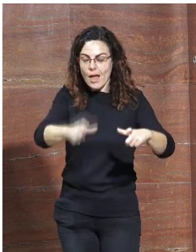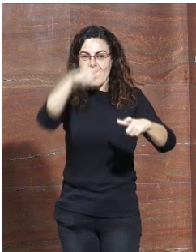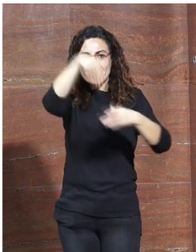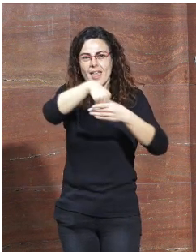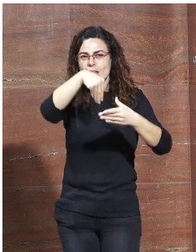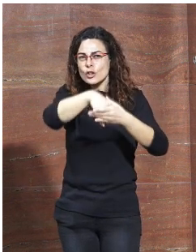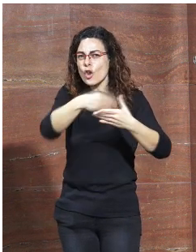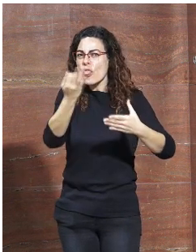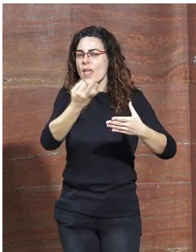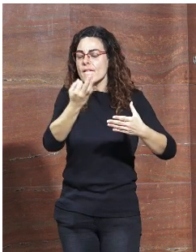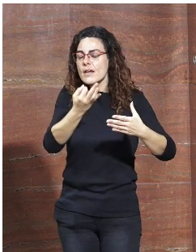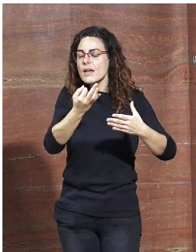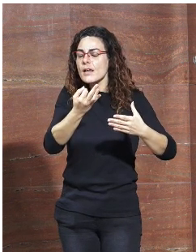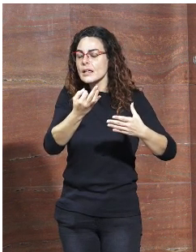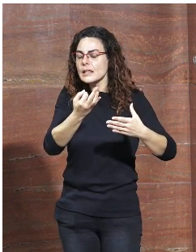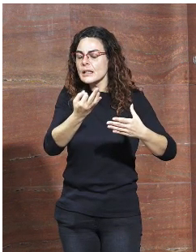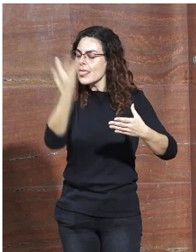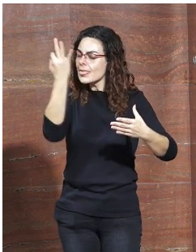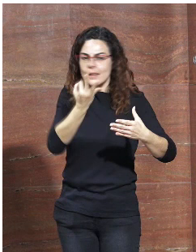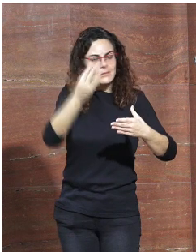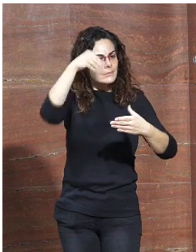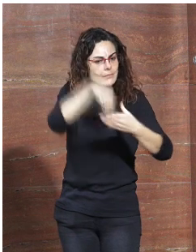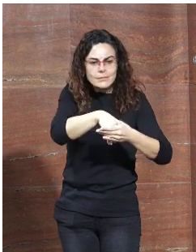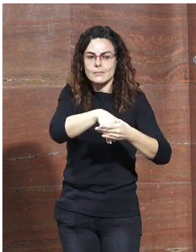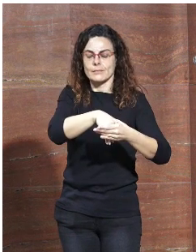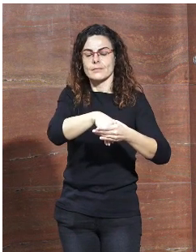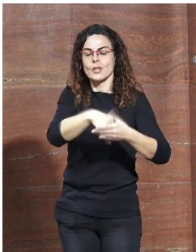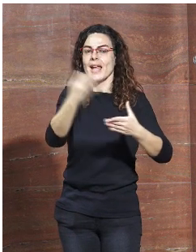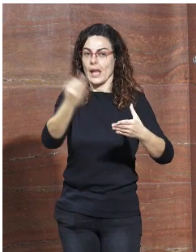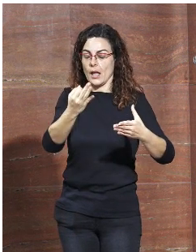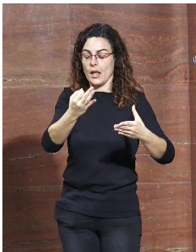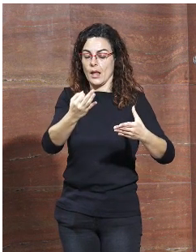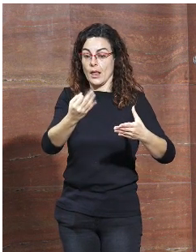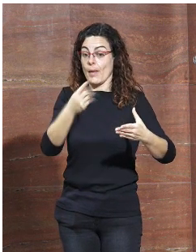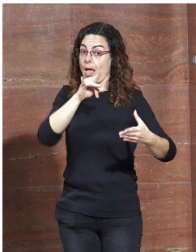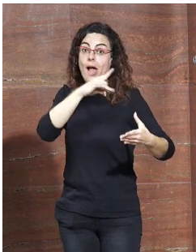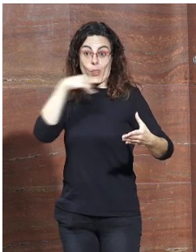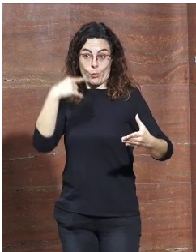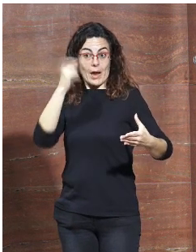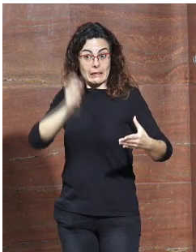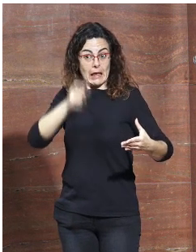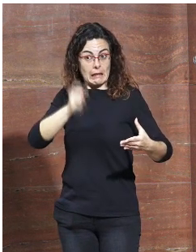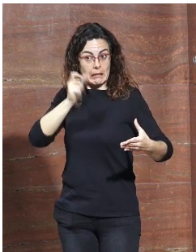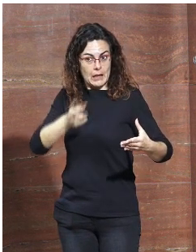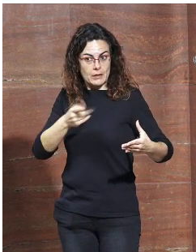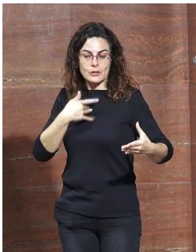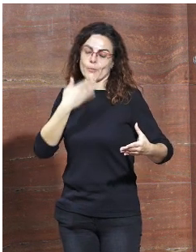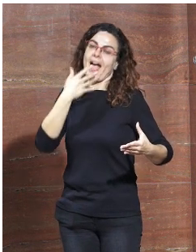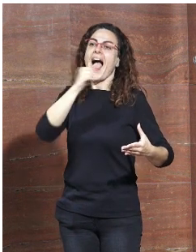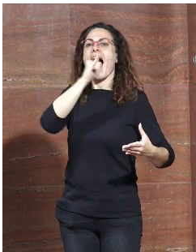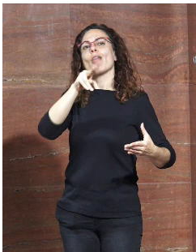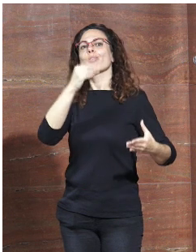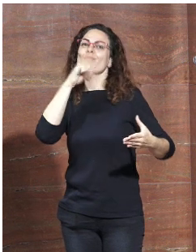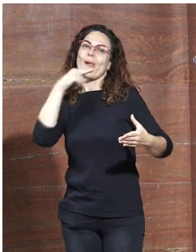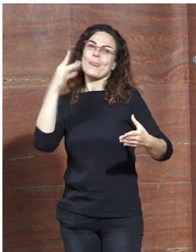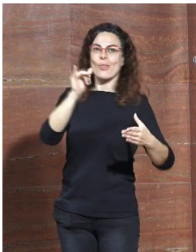tener como ingrediente, sí o sí, para que sea un pastel o una tarta, un edulcorante. Ya no hablo de azúcar, que ahora está tan denostada,